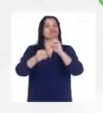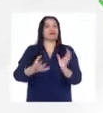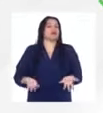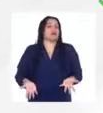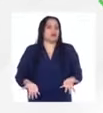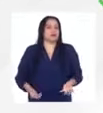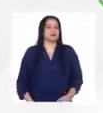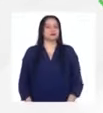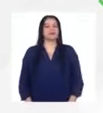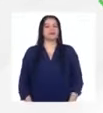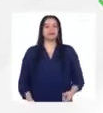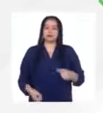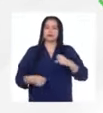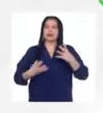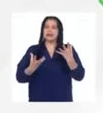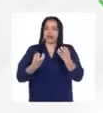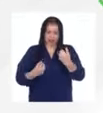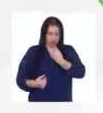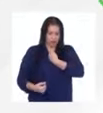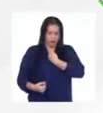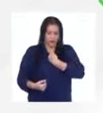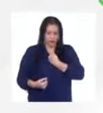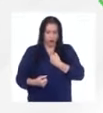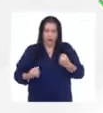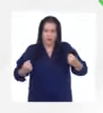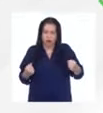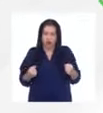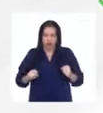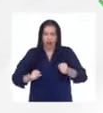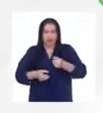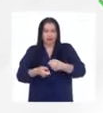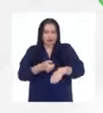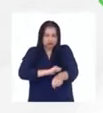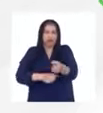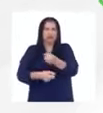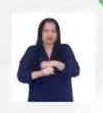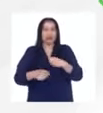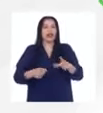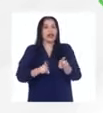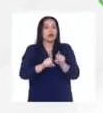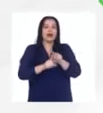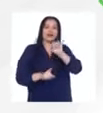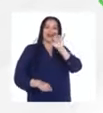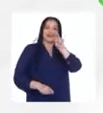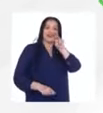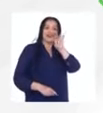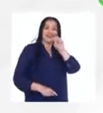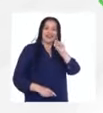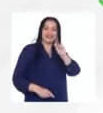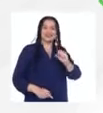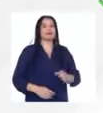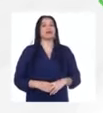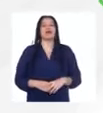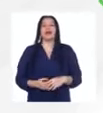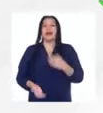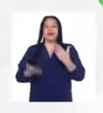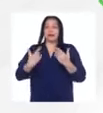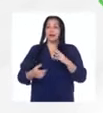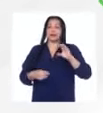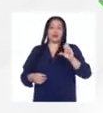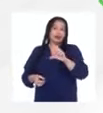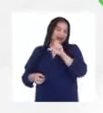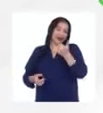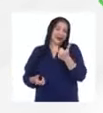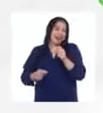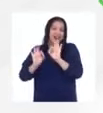vas a querer esforzarte ser disciplinada como como Inés ¿no? probablemente no hay nadie que tenga que